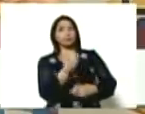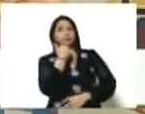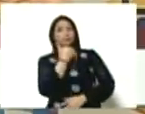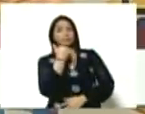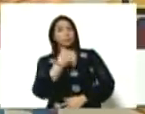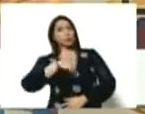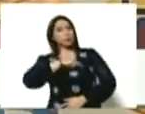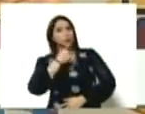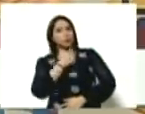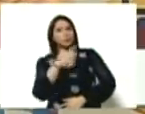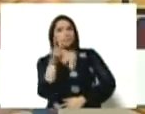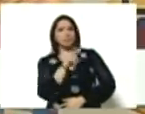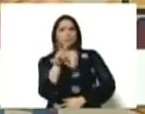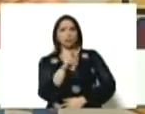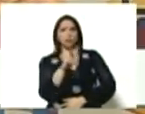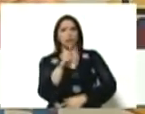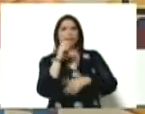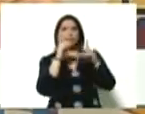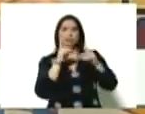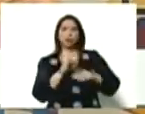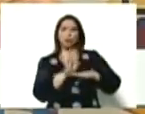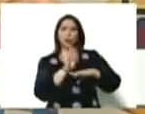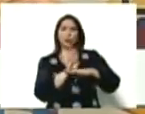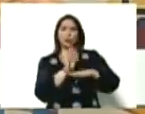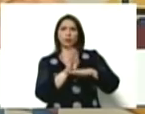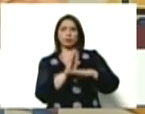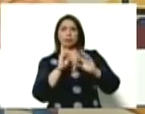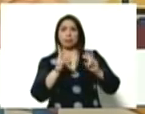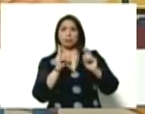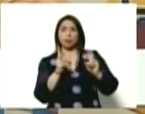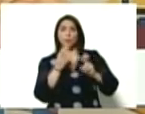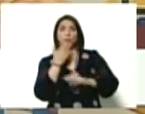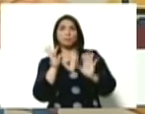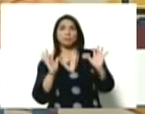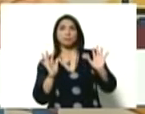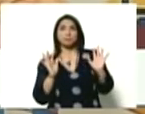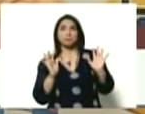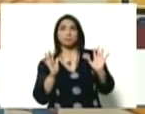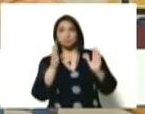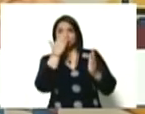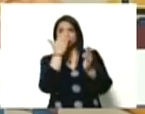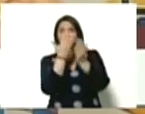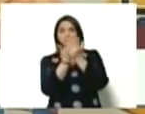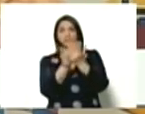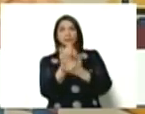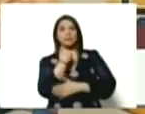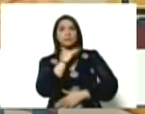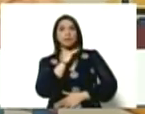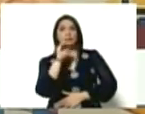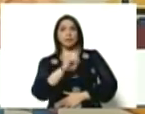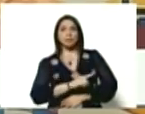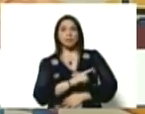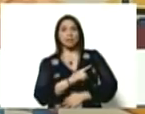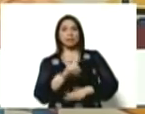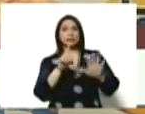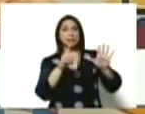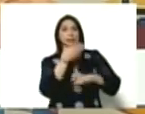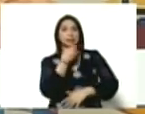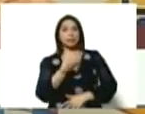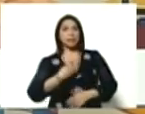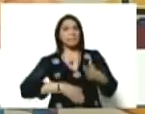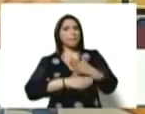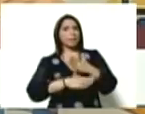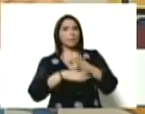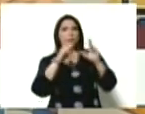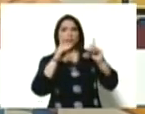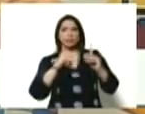decimos que Venezuela decidió cuidarse en términos de enfrentar la pandemia, pero también el 6 de diciembre vamos a